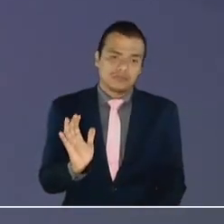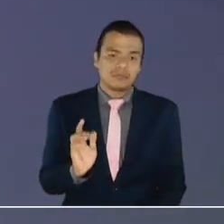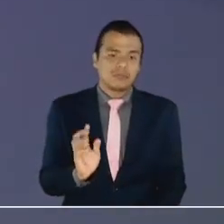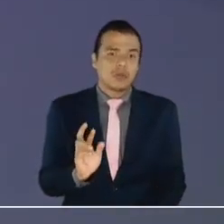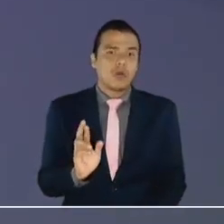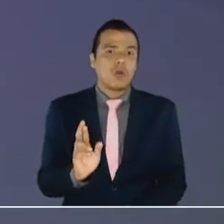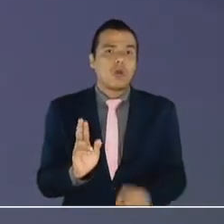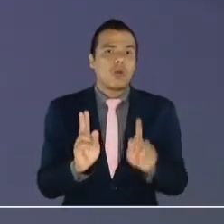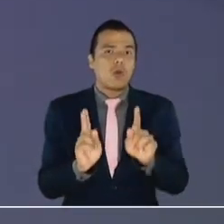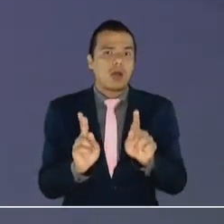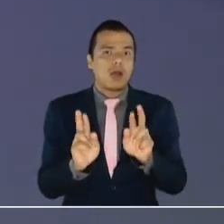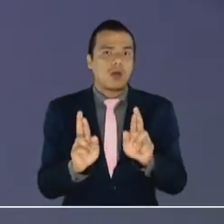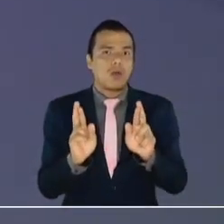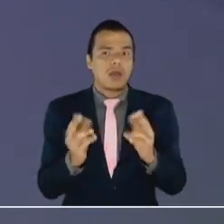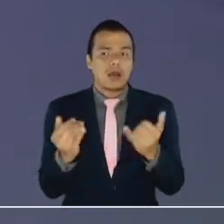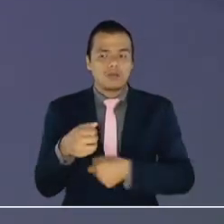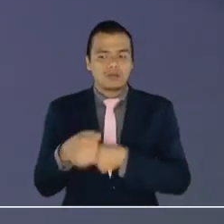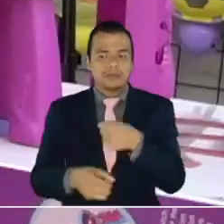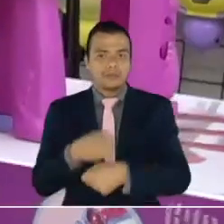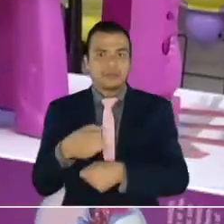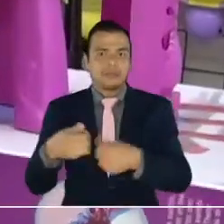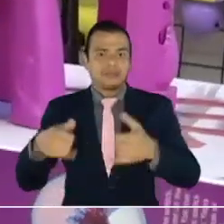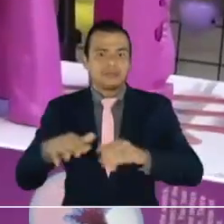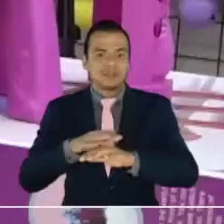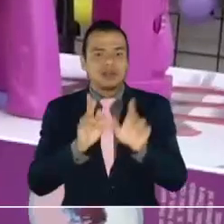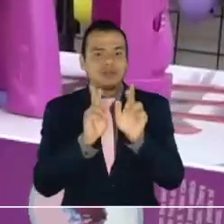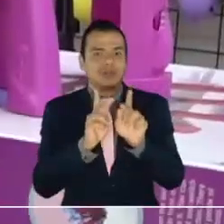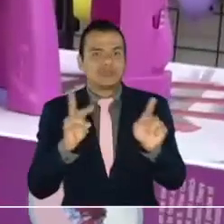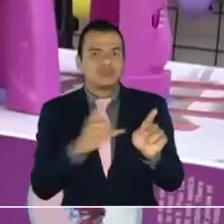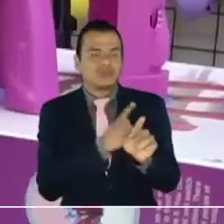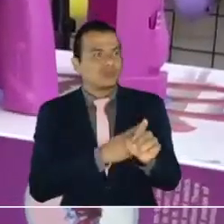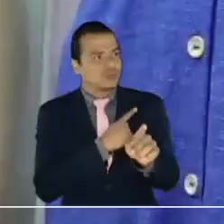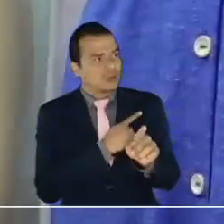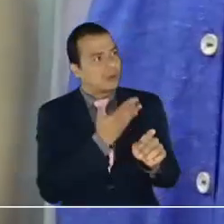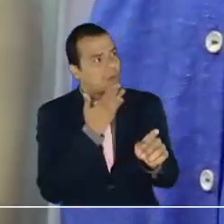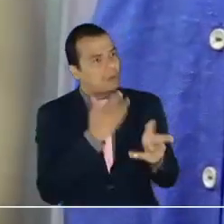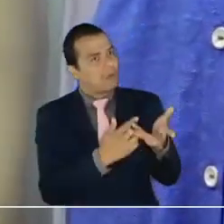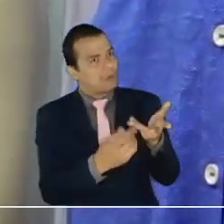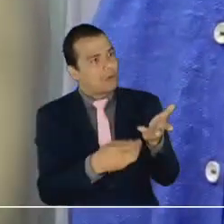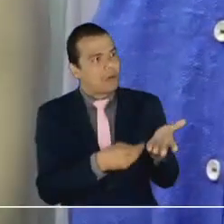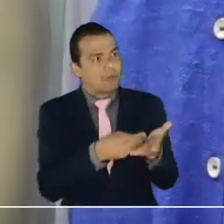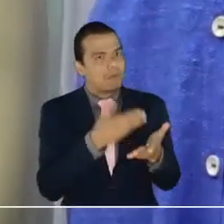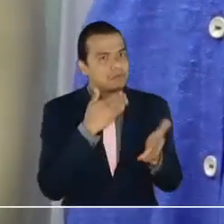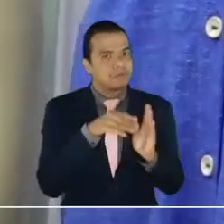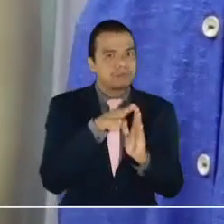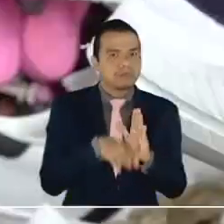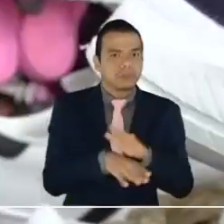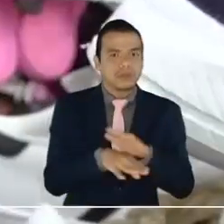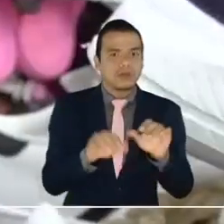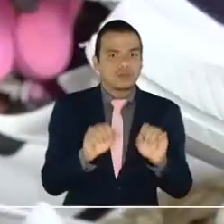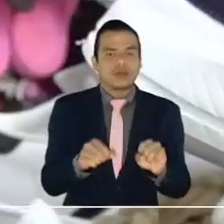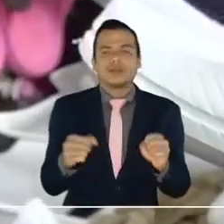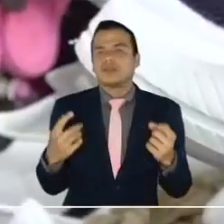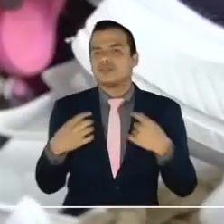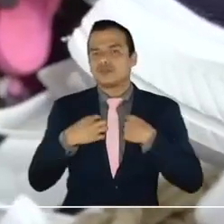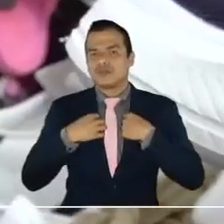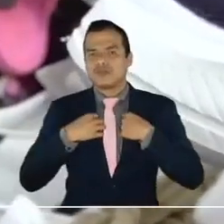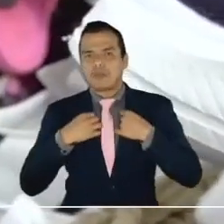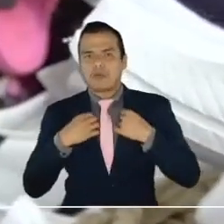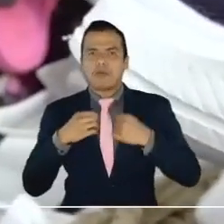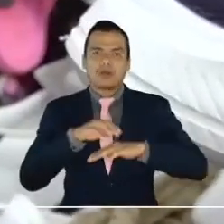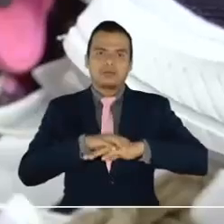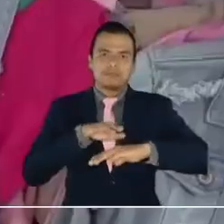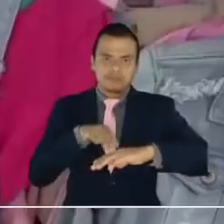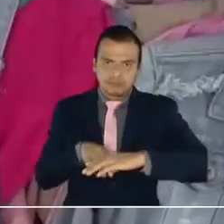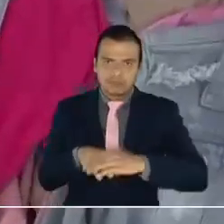fin de año un mejor balance. Y es que según la encuesta, el sector de la moda, accesorio, calzado, entre otros, han sido los más